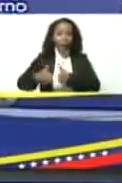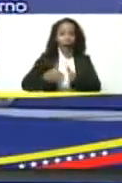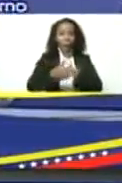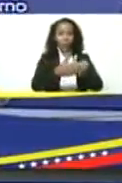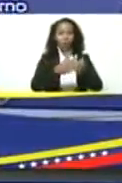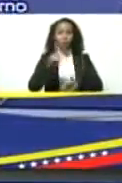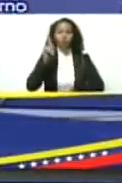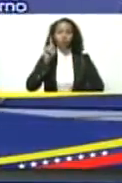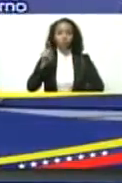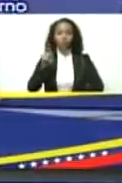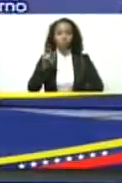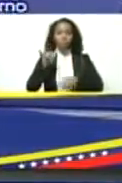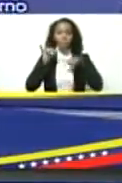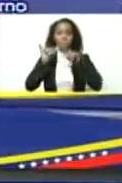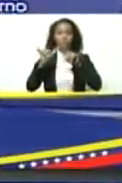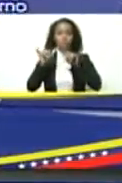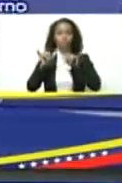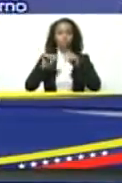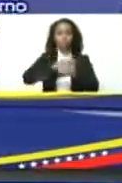su